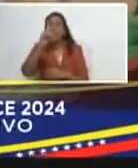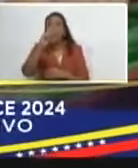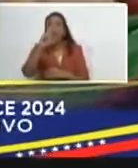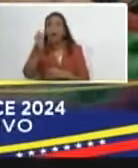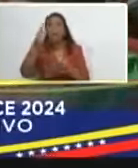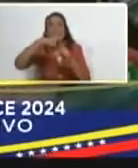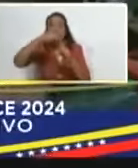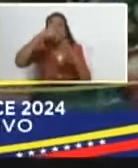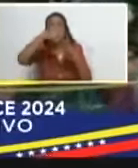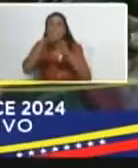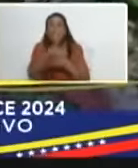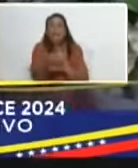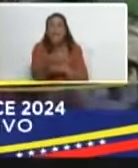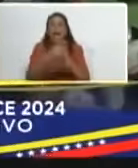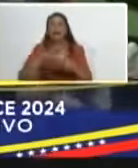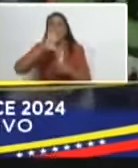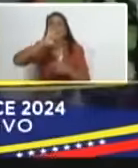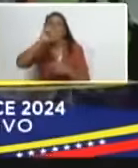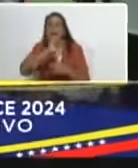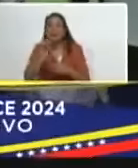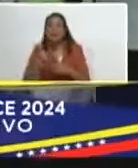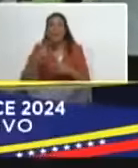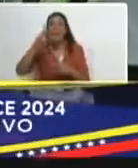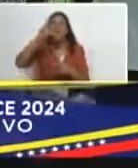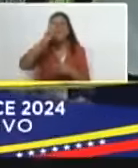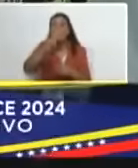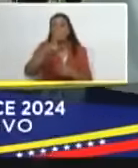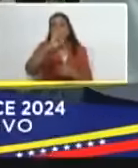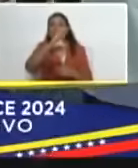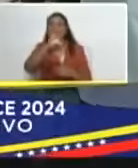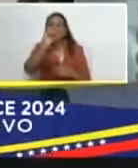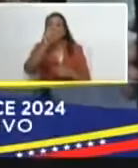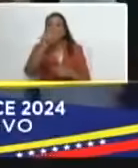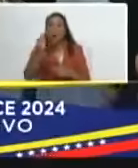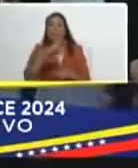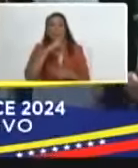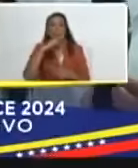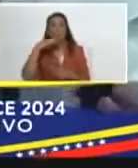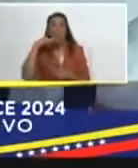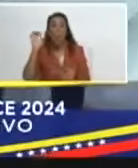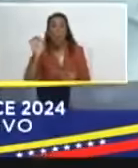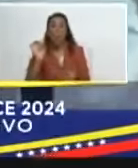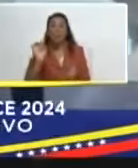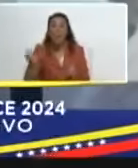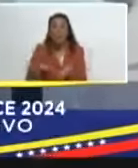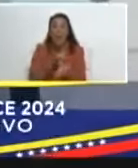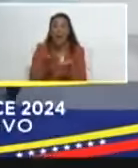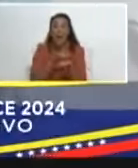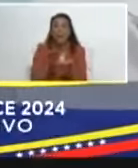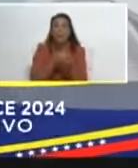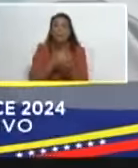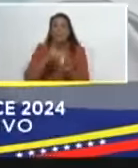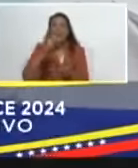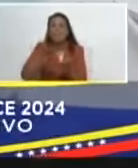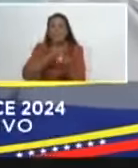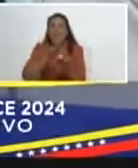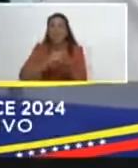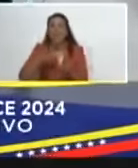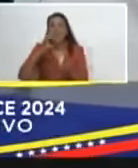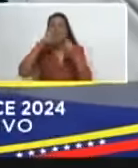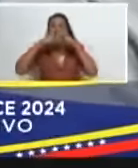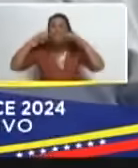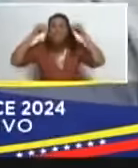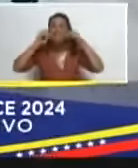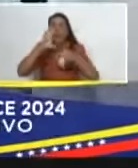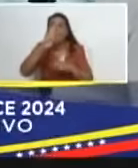vieira, róbalo, cazón, picúa. La picúa es muy bueno para el ceviche. El filete de bagre,